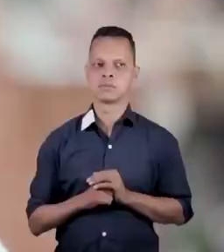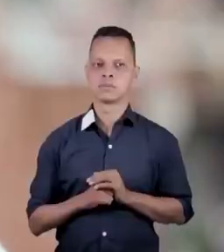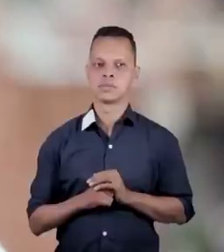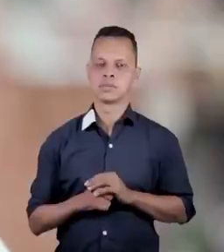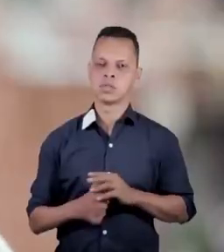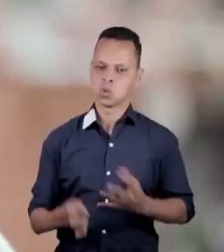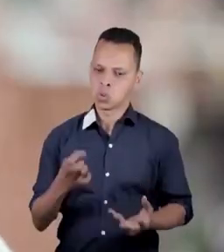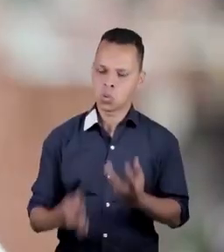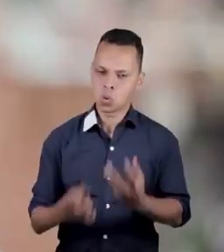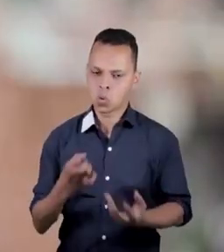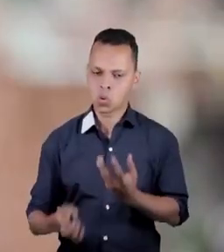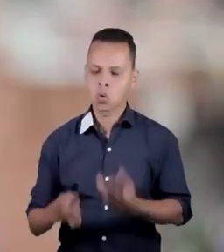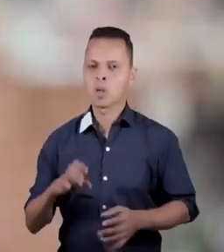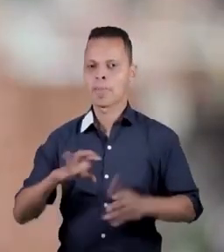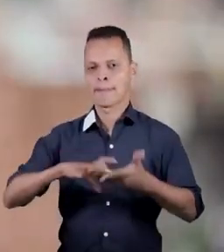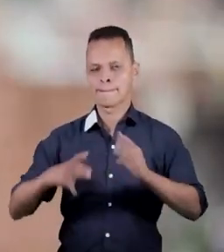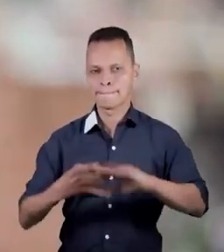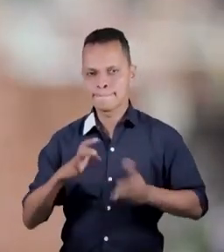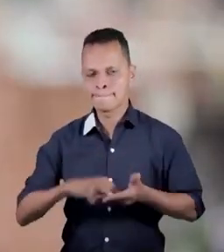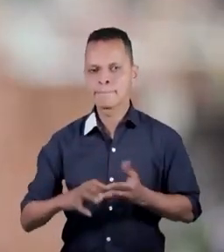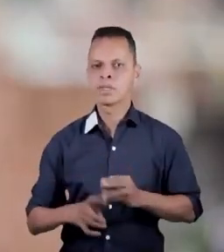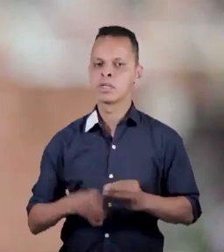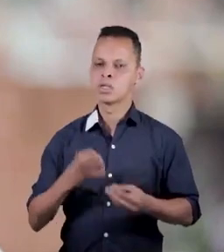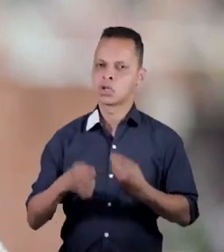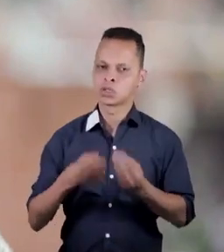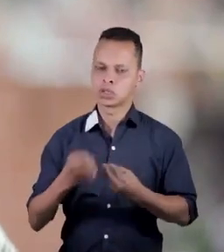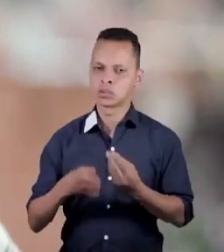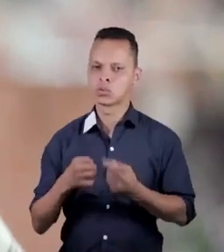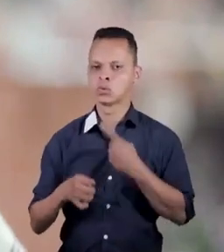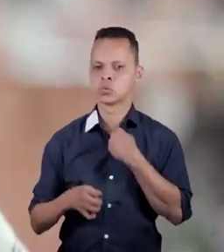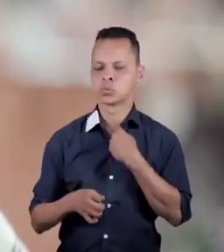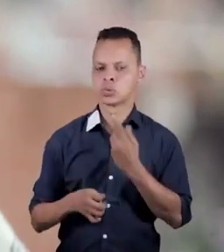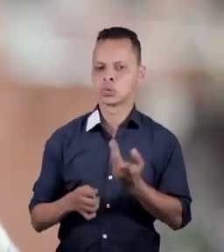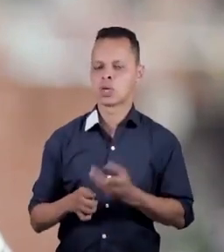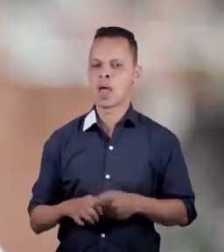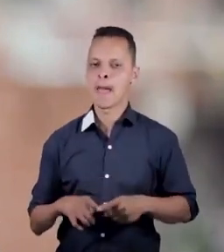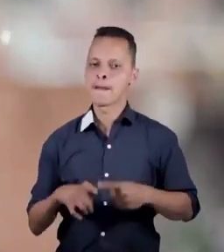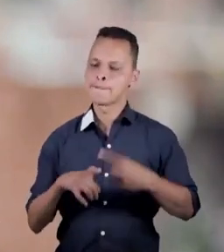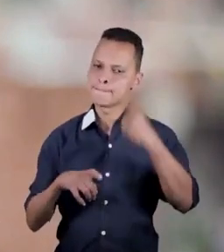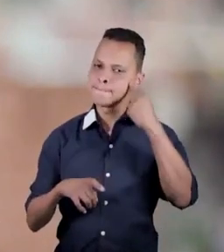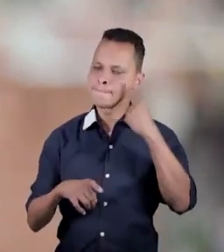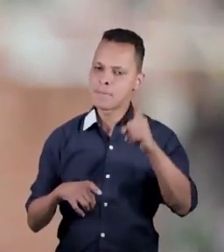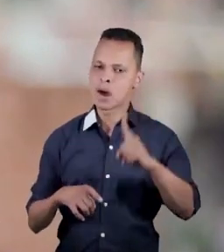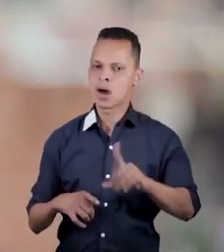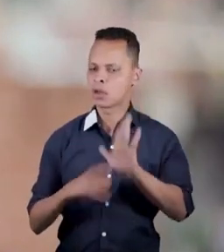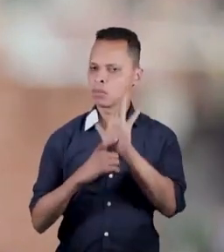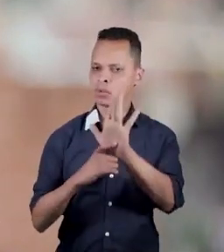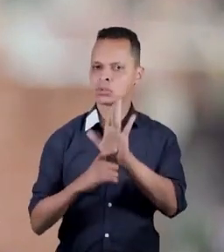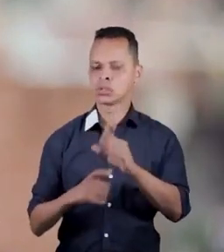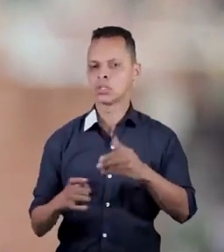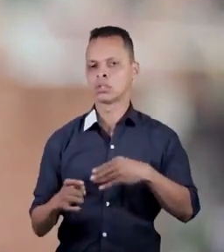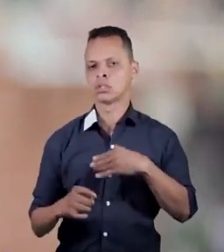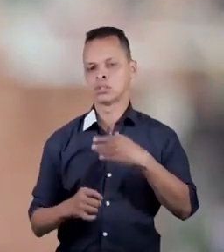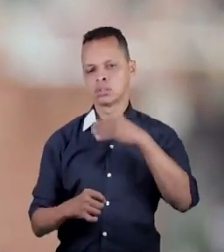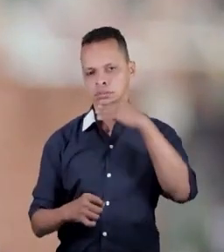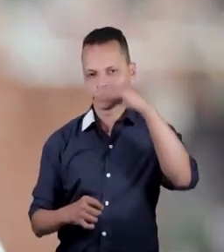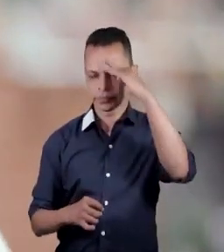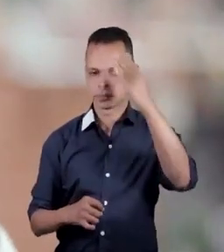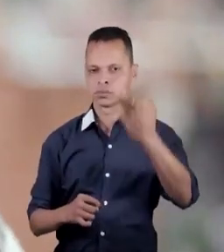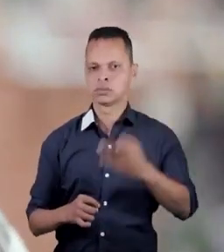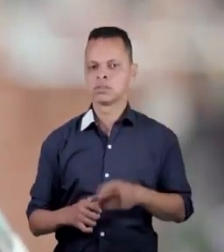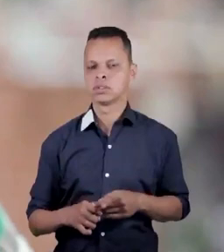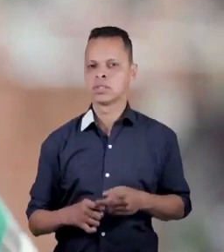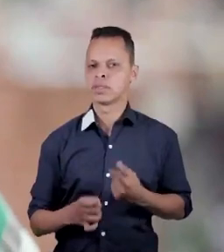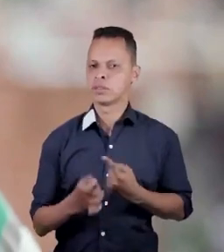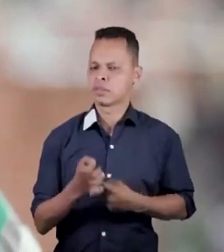este es un coche comunitario lo que es lo que hicimos hacer para demostrarle digamos a la ciudad